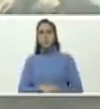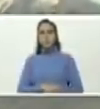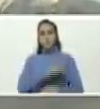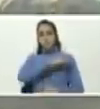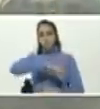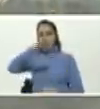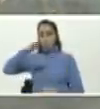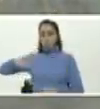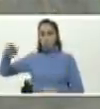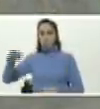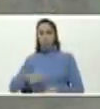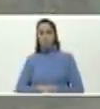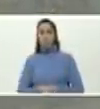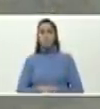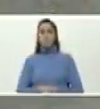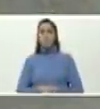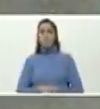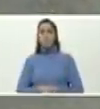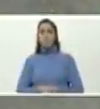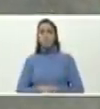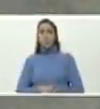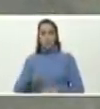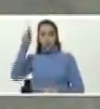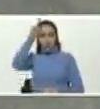Quinua, allá en nuestro amado Perú,